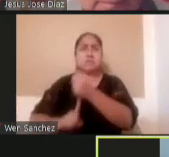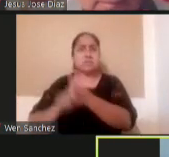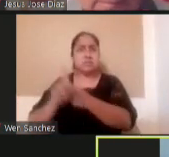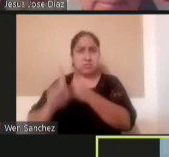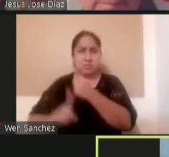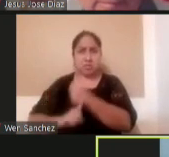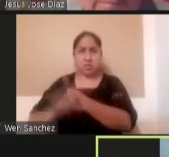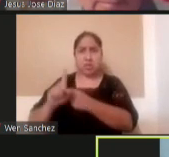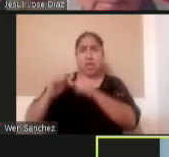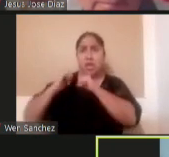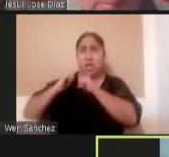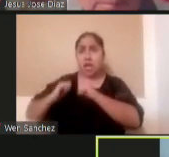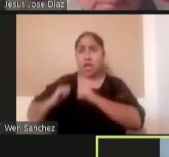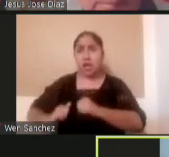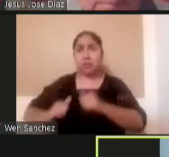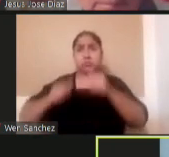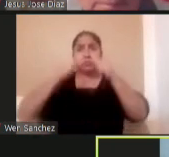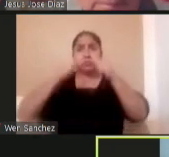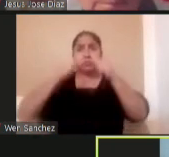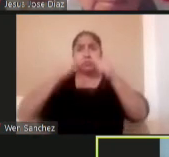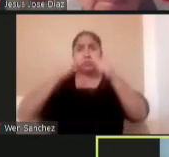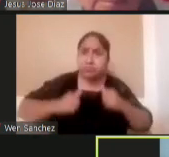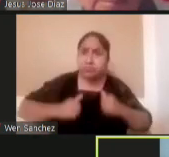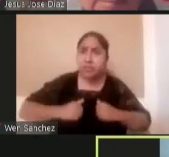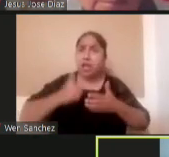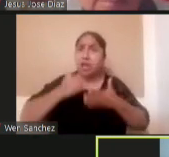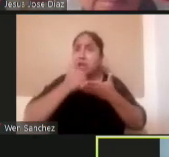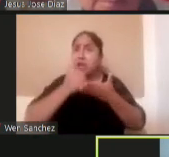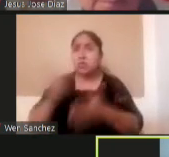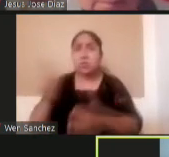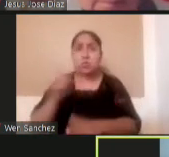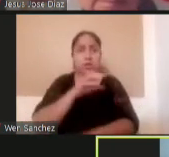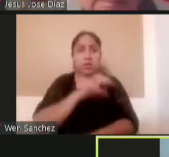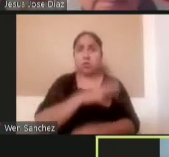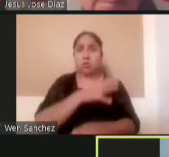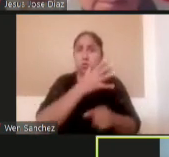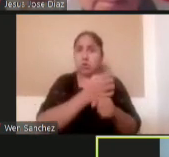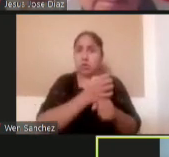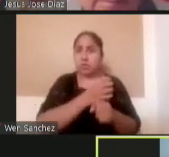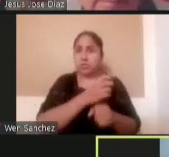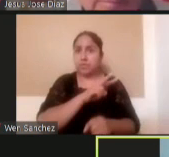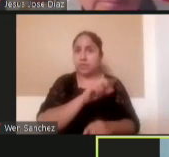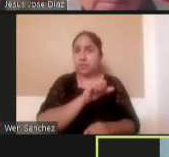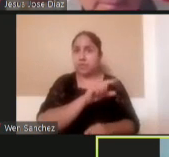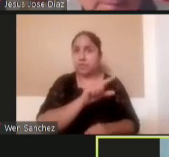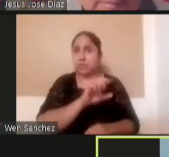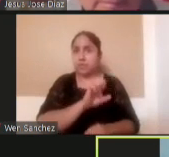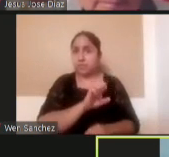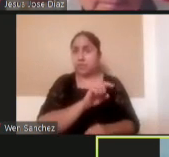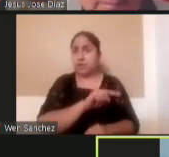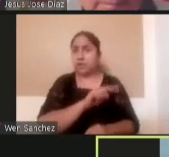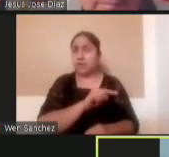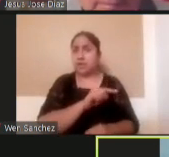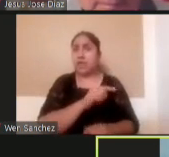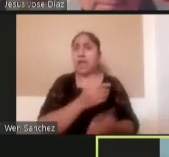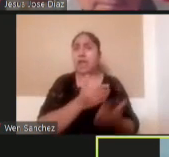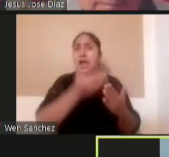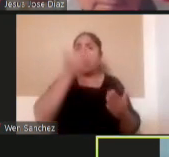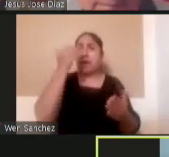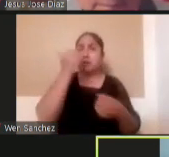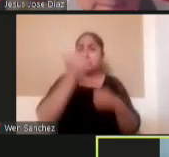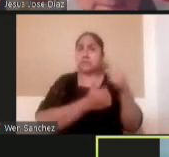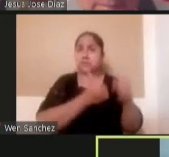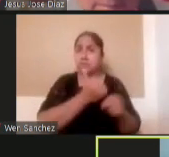autoridades competentes. Caso concreto, Quintas del Valle, problema data aproximadamente desde 2013 con apagones intermitentes